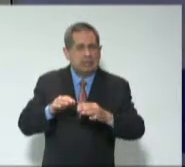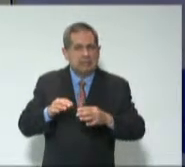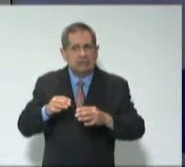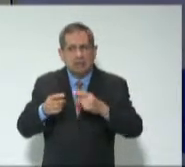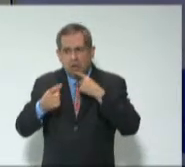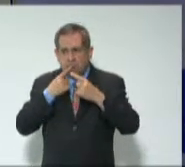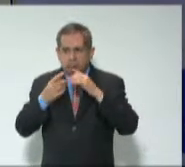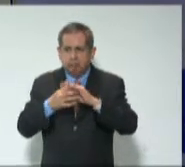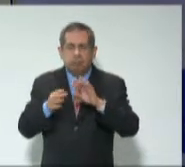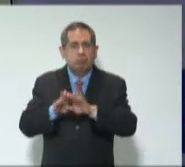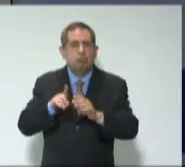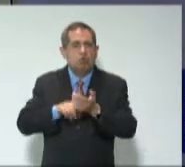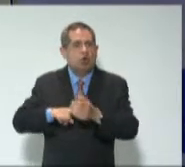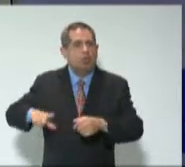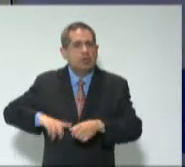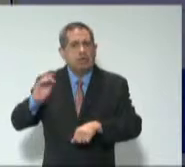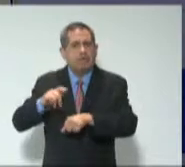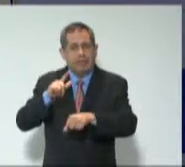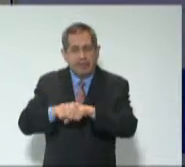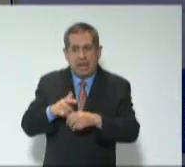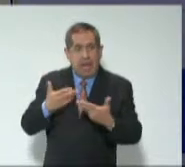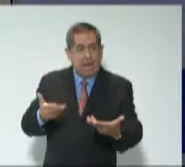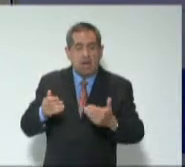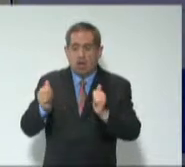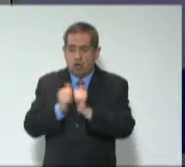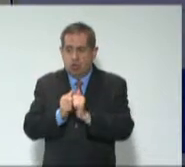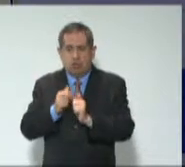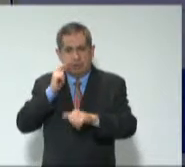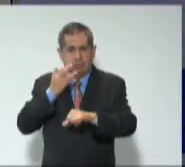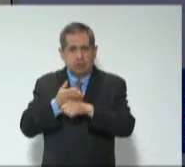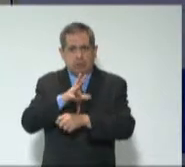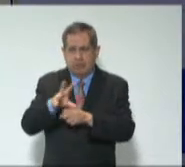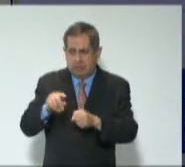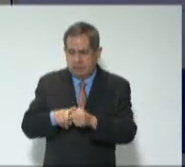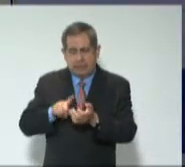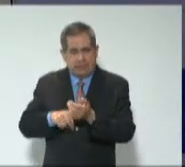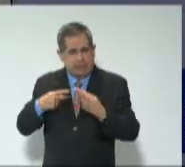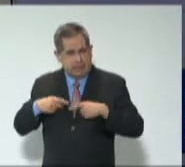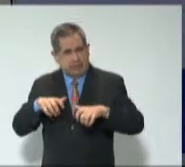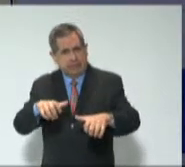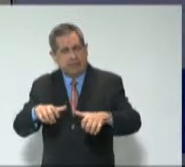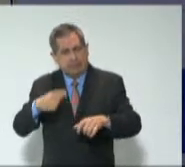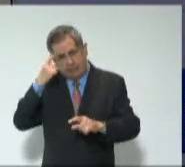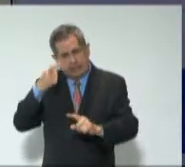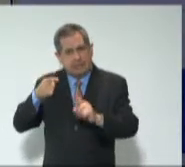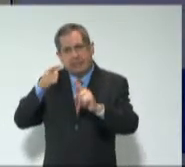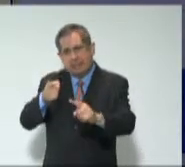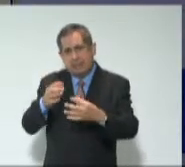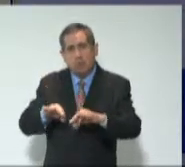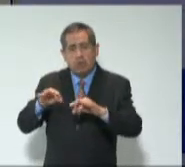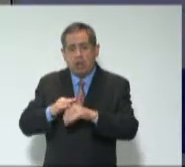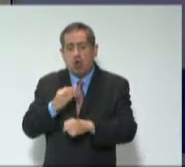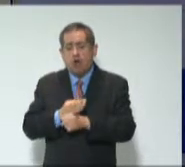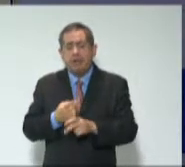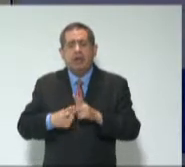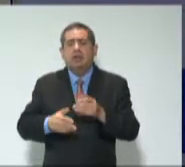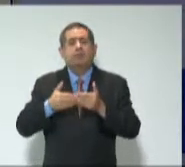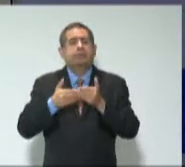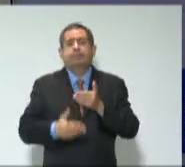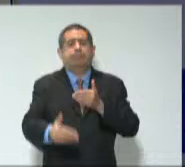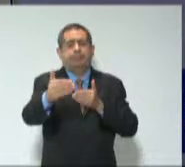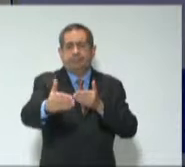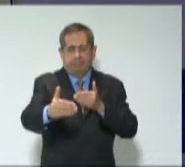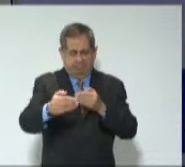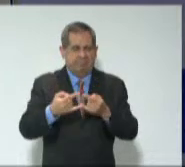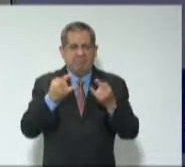cuentas del Gobierno Federal en colaboración con la ciudadanía marcarán un precedente en la